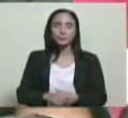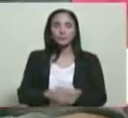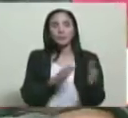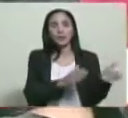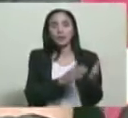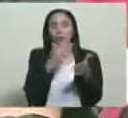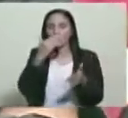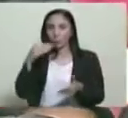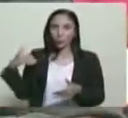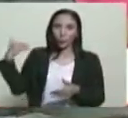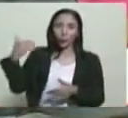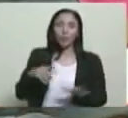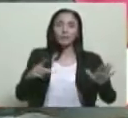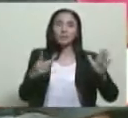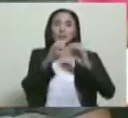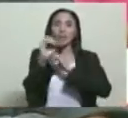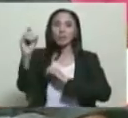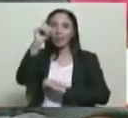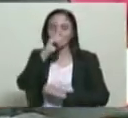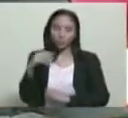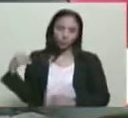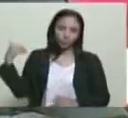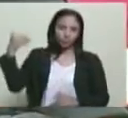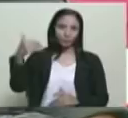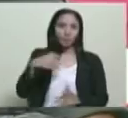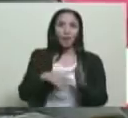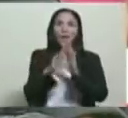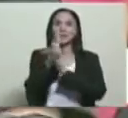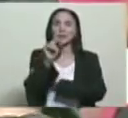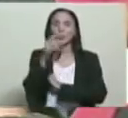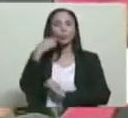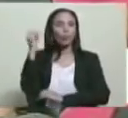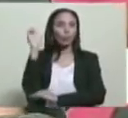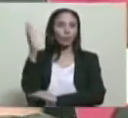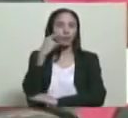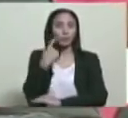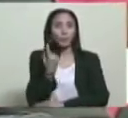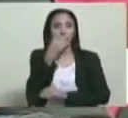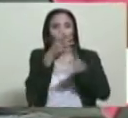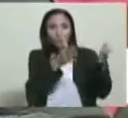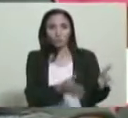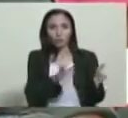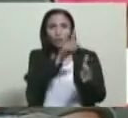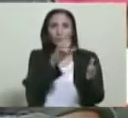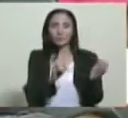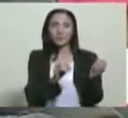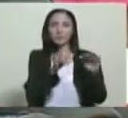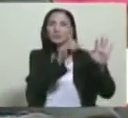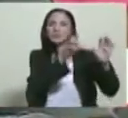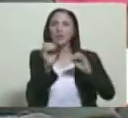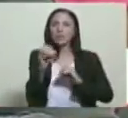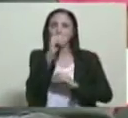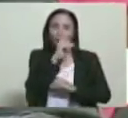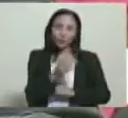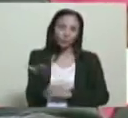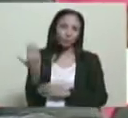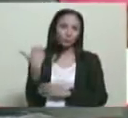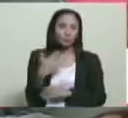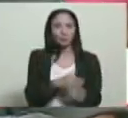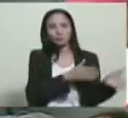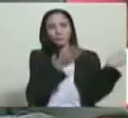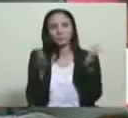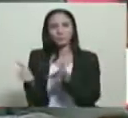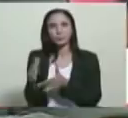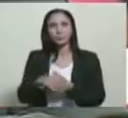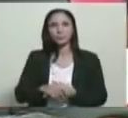60 años, este es el segundo congreso que recibiría Venezuela. El primero fue justo hace 60 años. ¿Verdad? Sí, y fue de hecho en